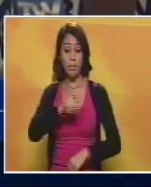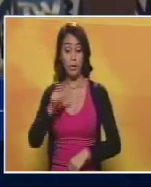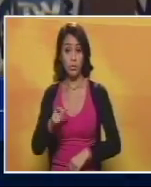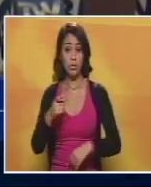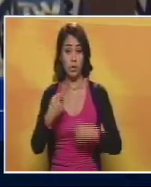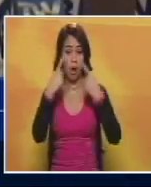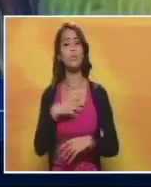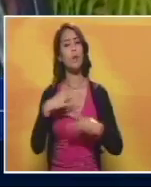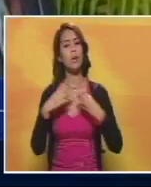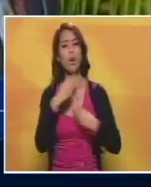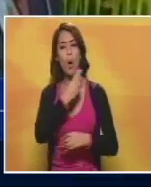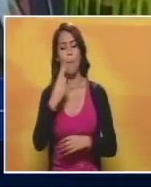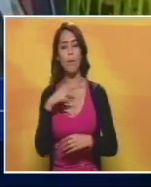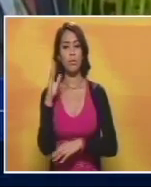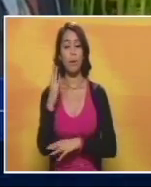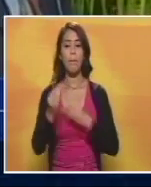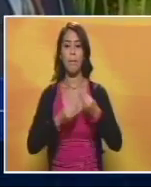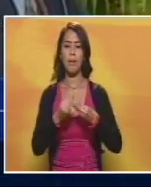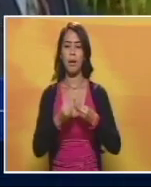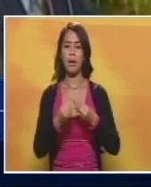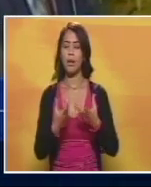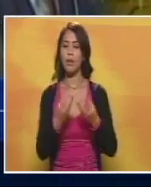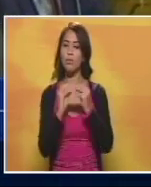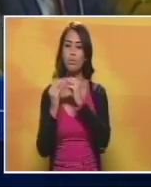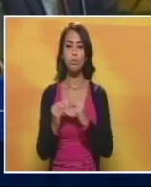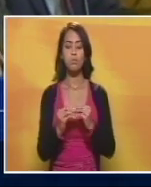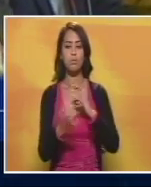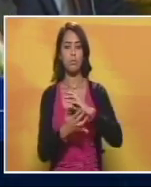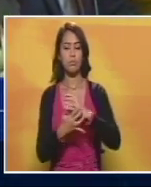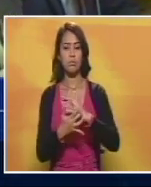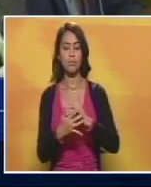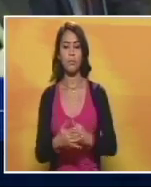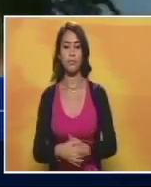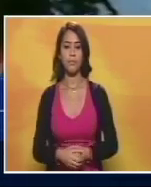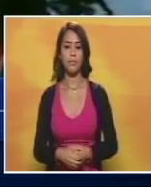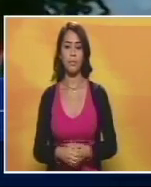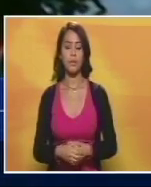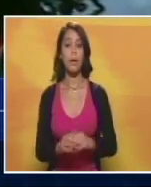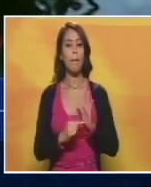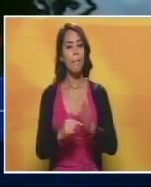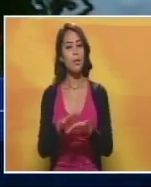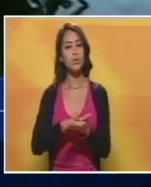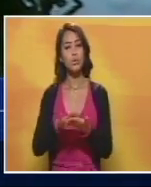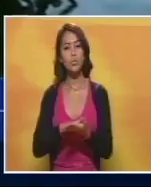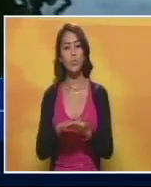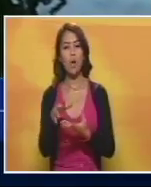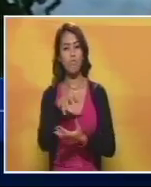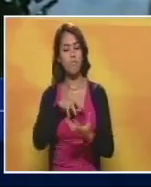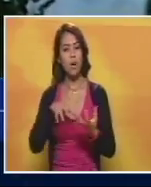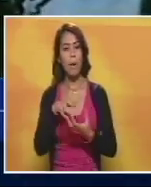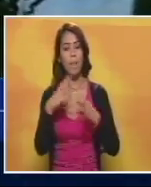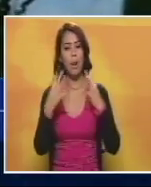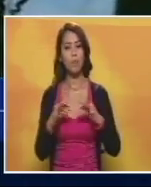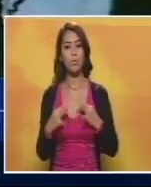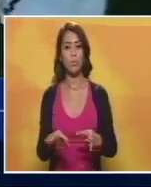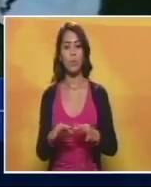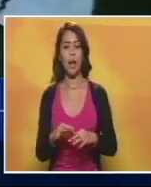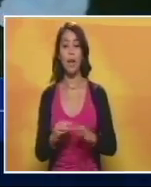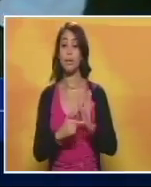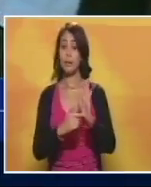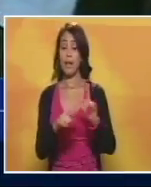proceso electoral. Asegura estar convencido de que los venezolanos merecen un cambio en paz y por la vía vía constitucional. Según Henry Falcón,